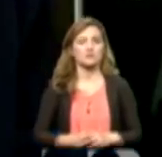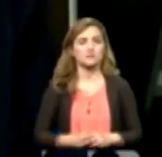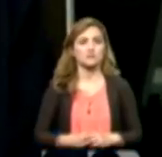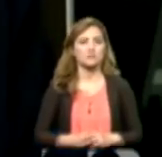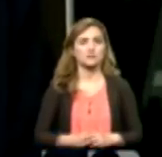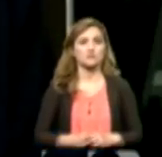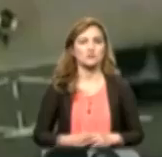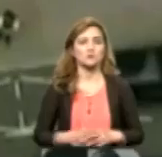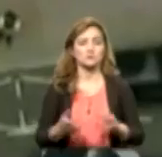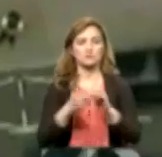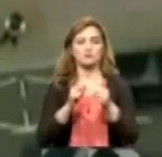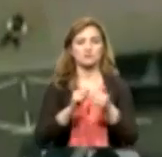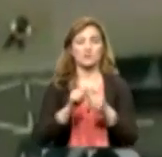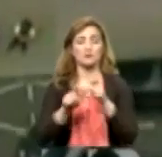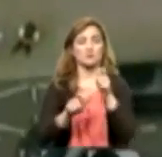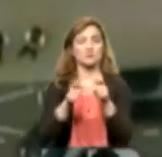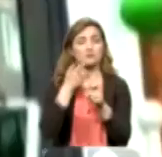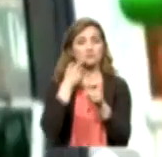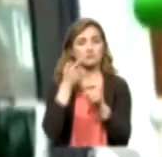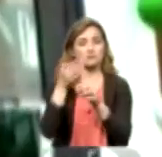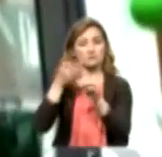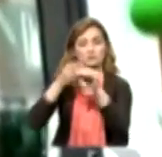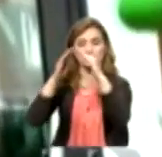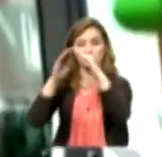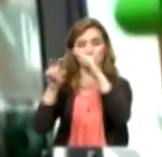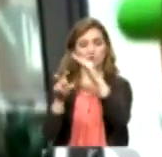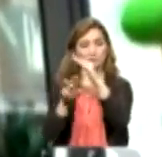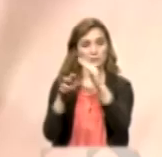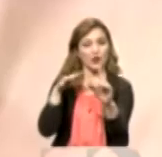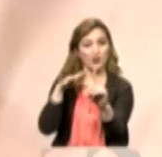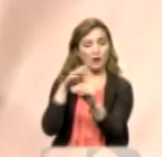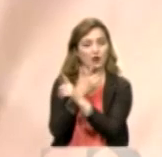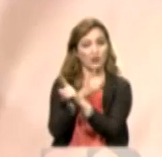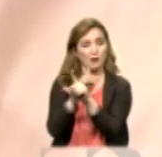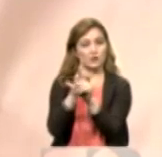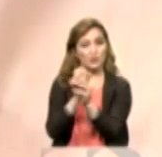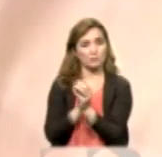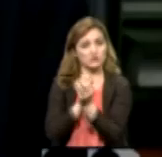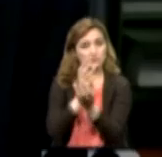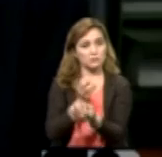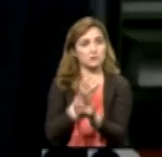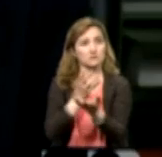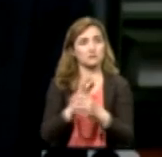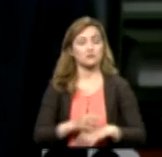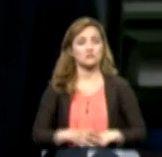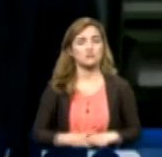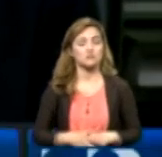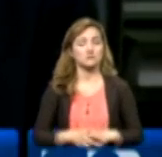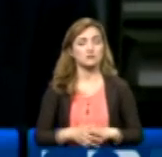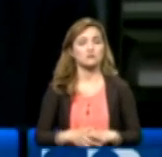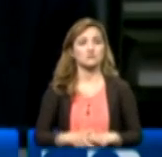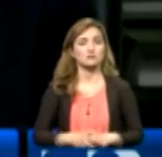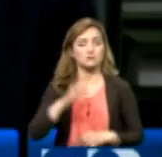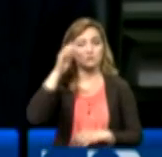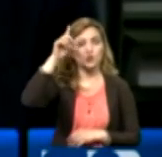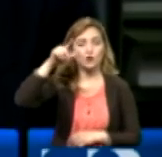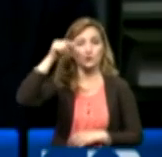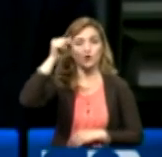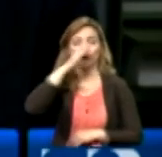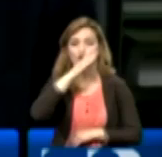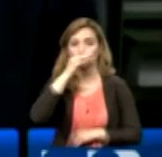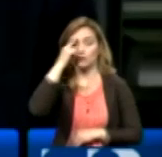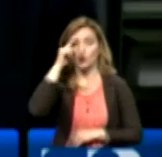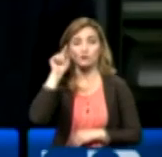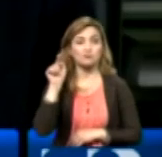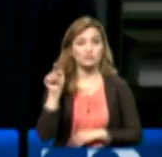una contradicción en quienes sostienen que el fin del asilo es un atentado a la libertad de expresión. Resulta irónico que el gobierno de Correa,